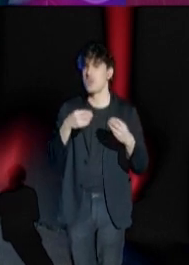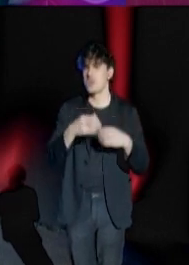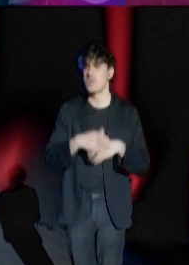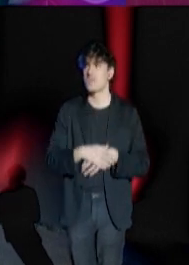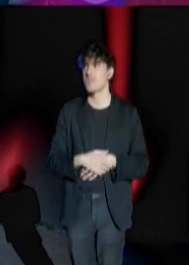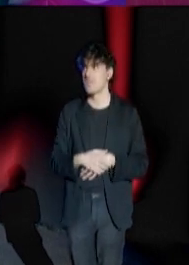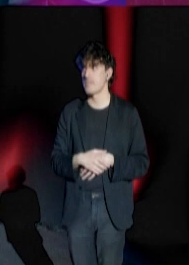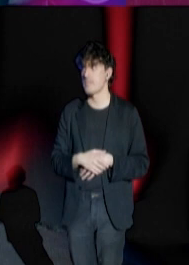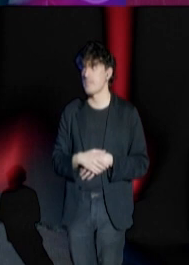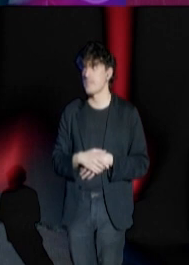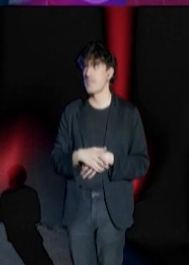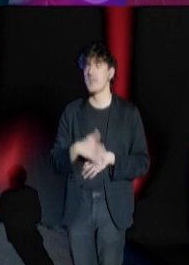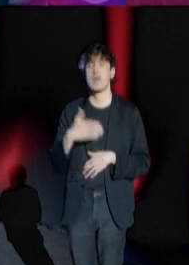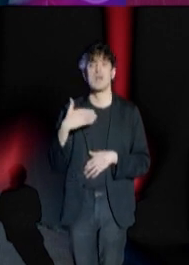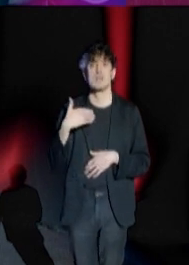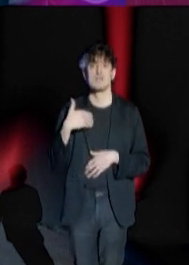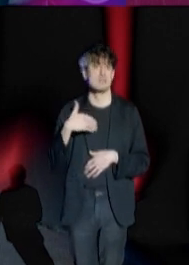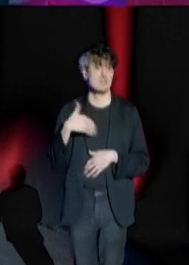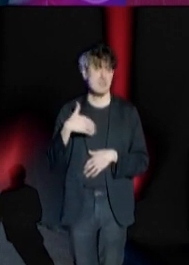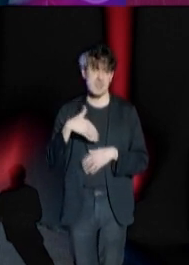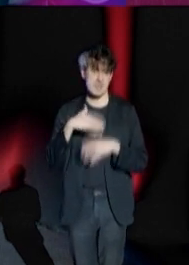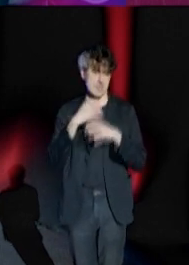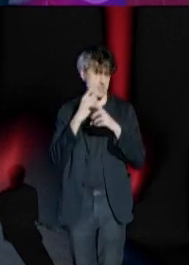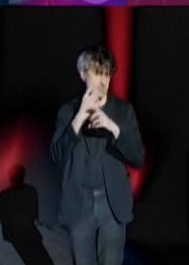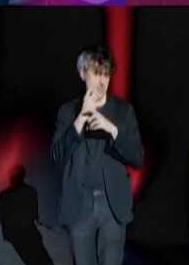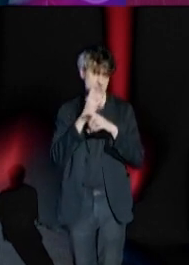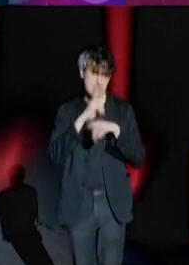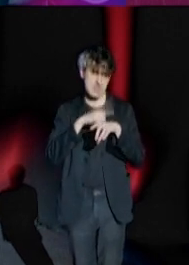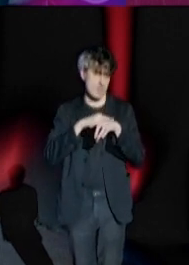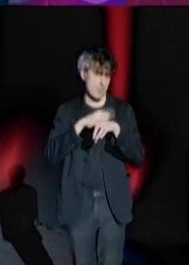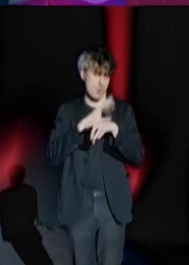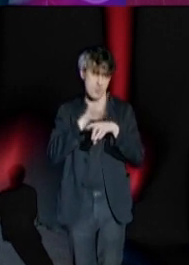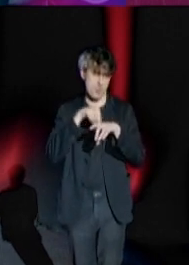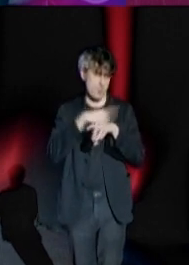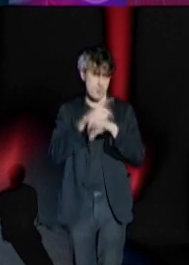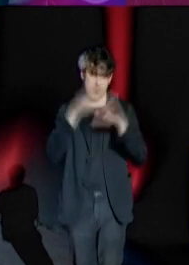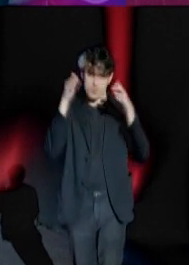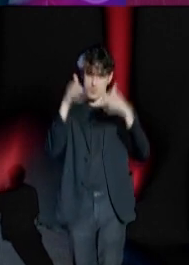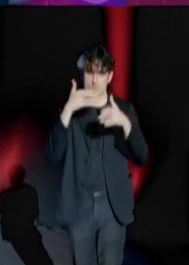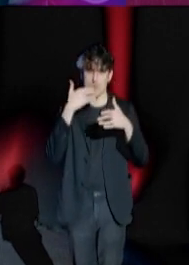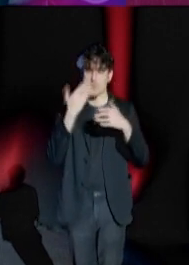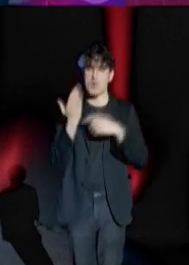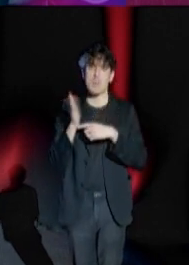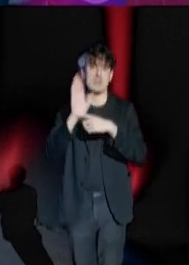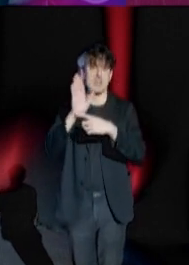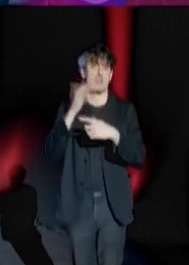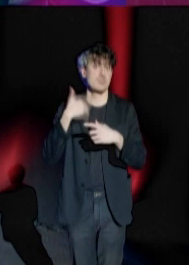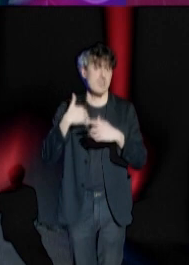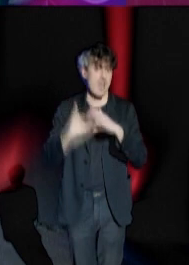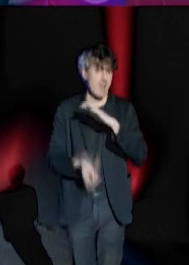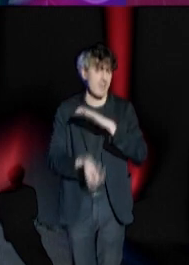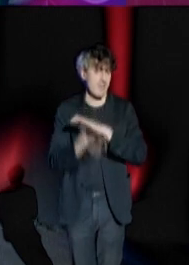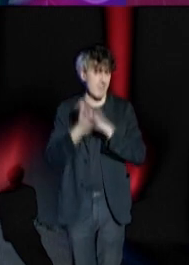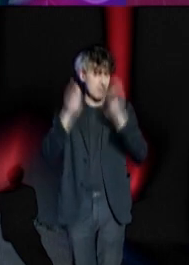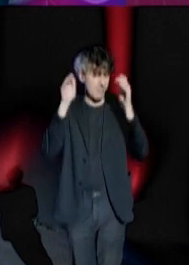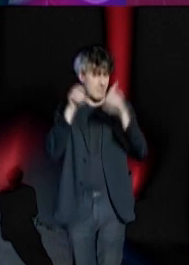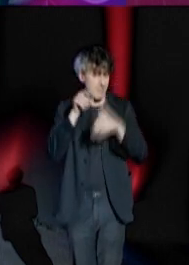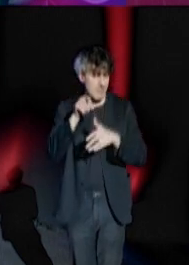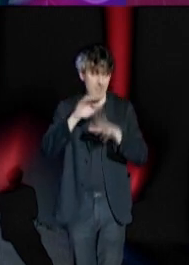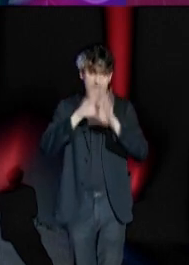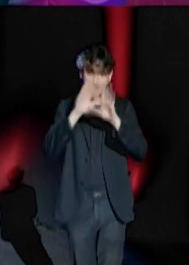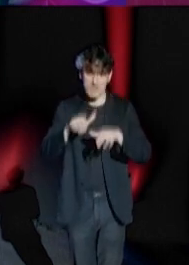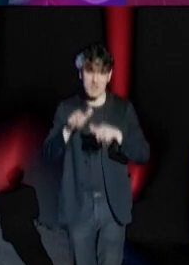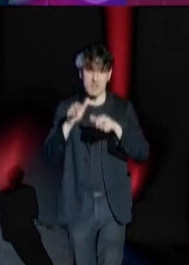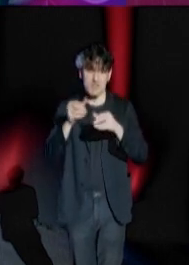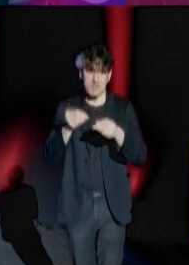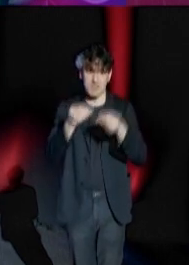ahí es Ahí es donde pasas el mayor tiempo mejorando un documento generado ya una presentación generada ya y es lo que al final acabas entregando y esto